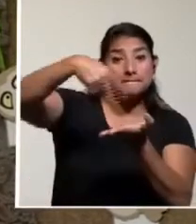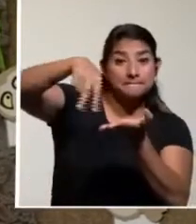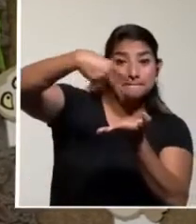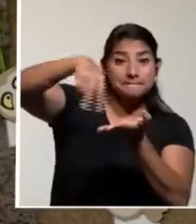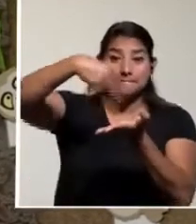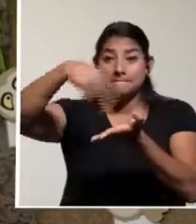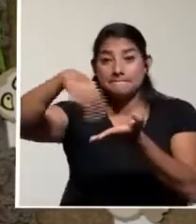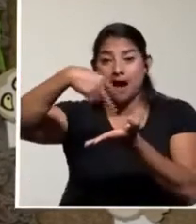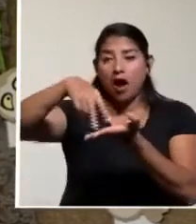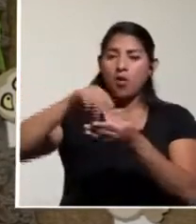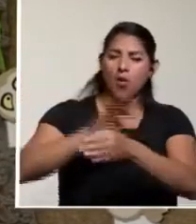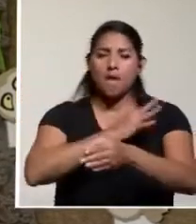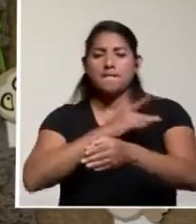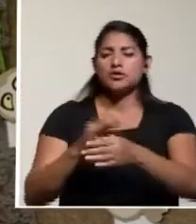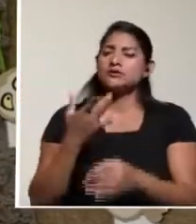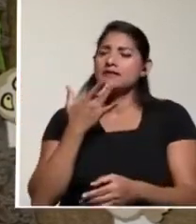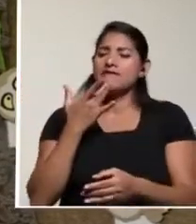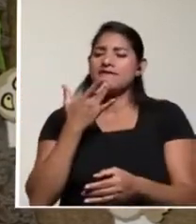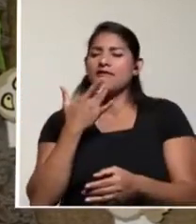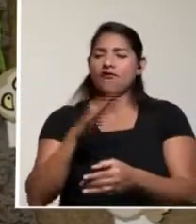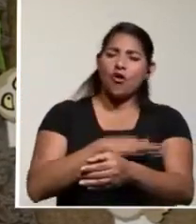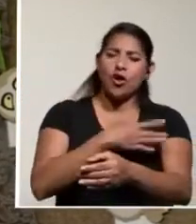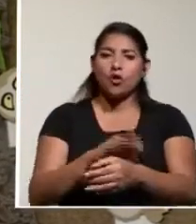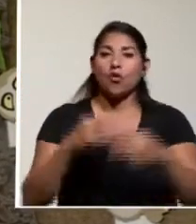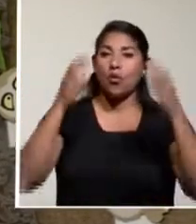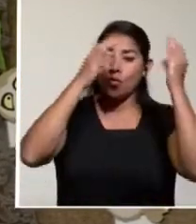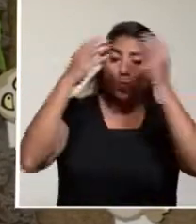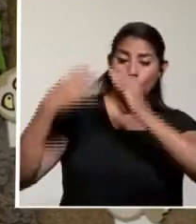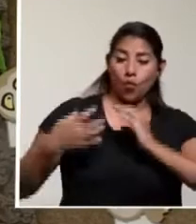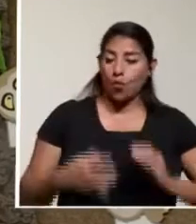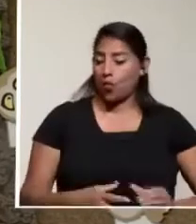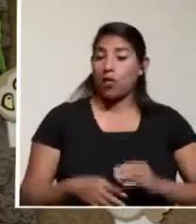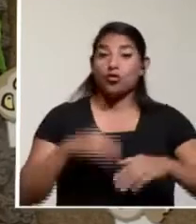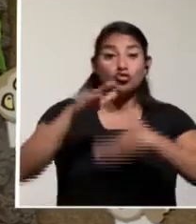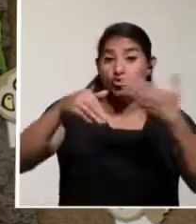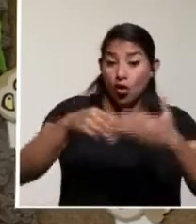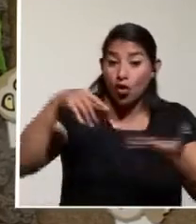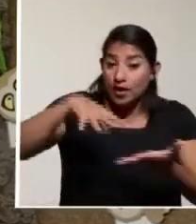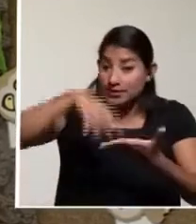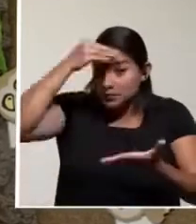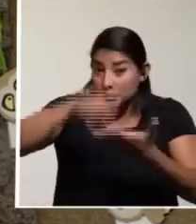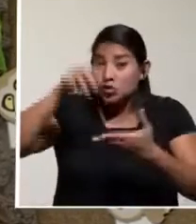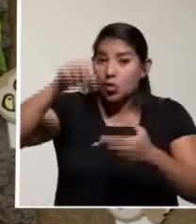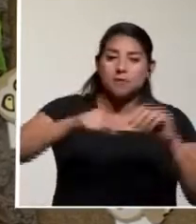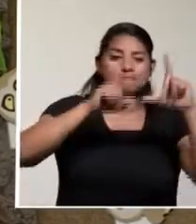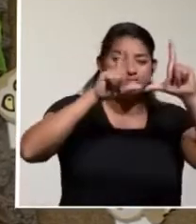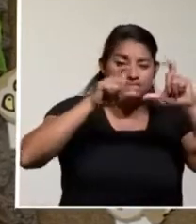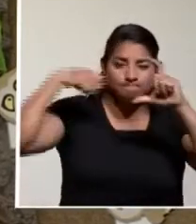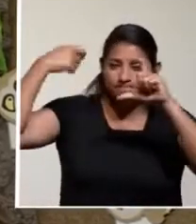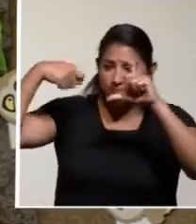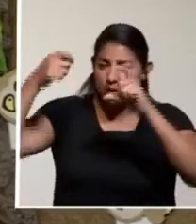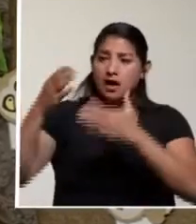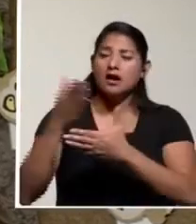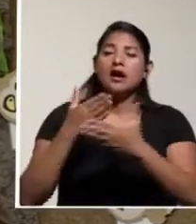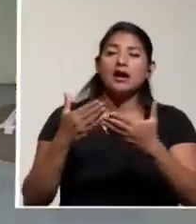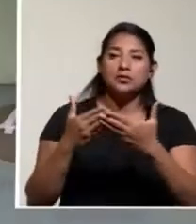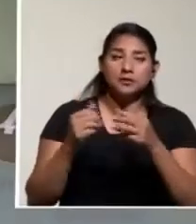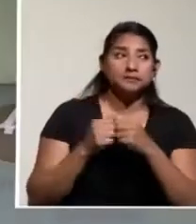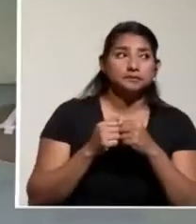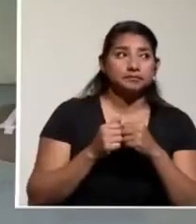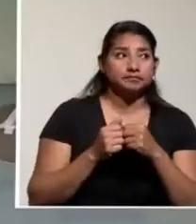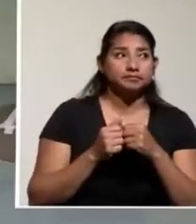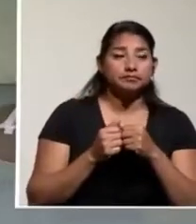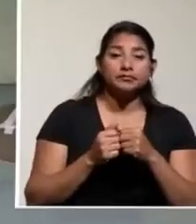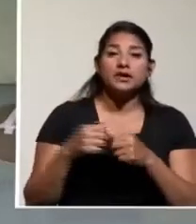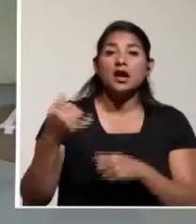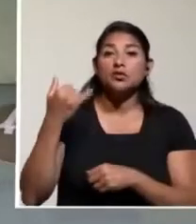de su música favorita, de las partes de su cuerpo y todo lo que estamos estudiando hoy. Niña Gwen, ya sí. Tenemos